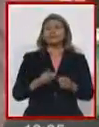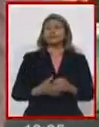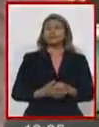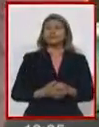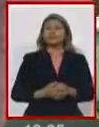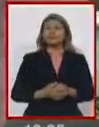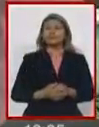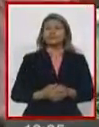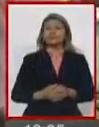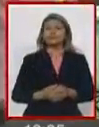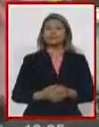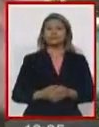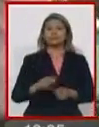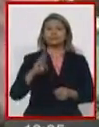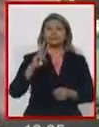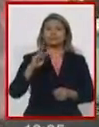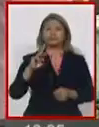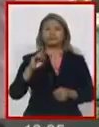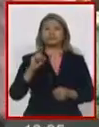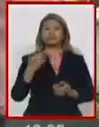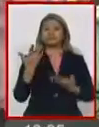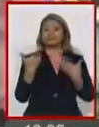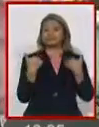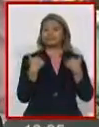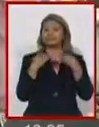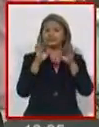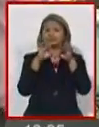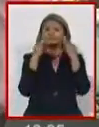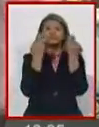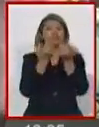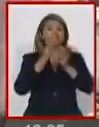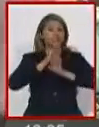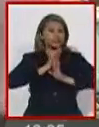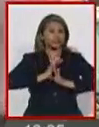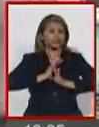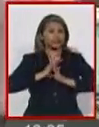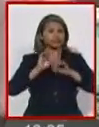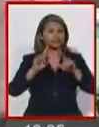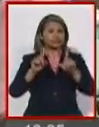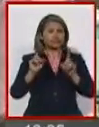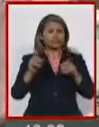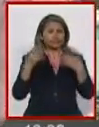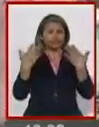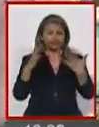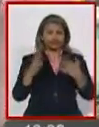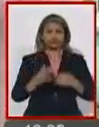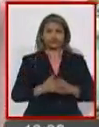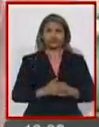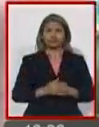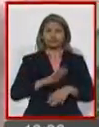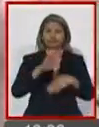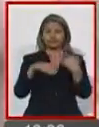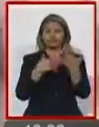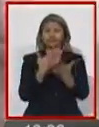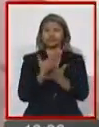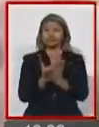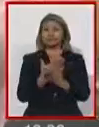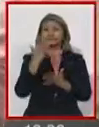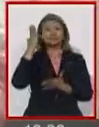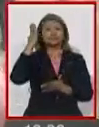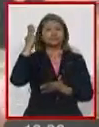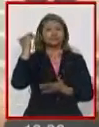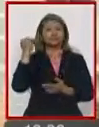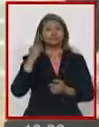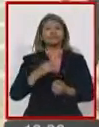Señor Mario Chávez, ustedes como familia ya están más tranquilos, ¿no? Sí, ya estamos todos más tranquilos